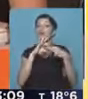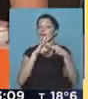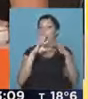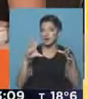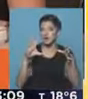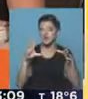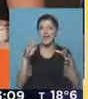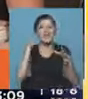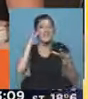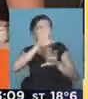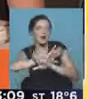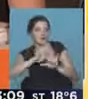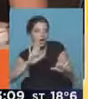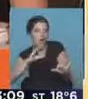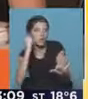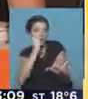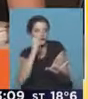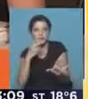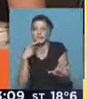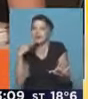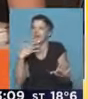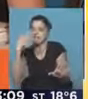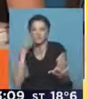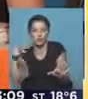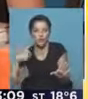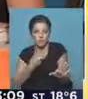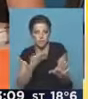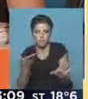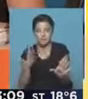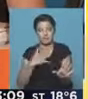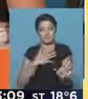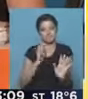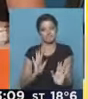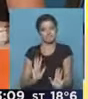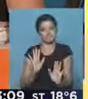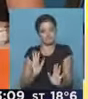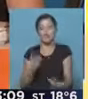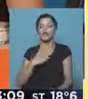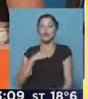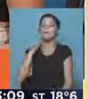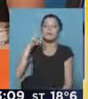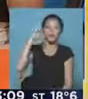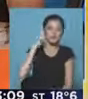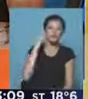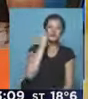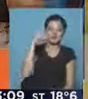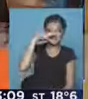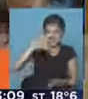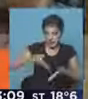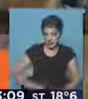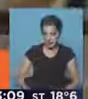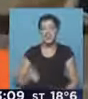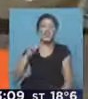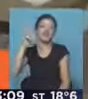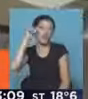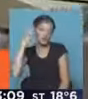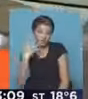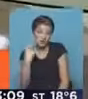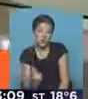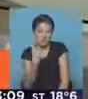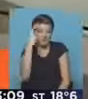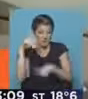pueblo suena un poquito elitista. Yo nací en 1967, voté por primera vez en el 85, qué sé yo. A mí eso la verdad